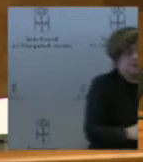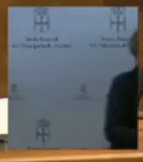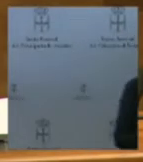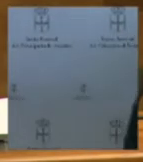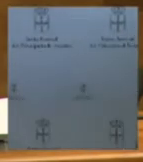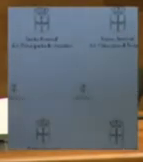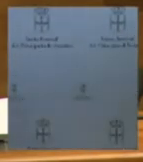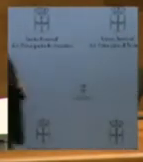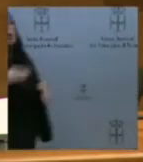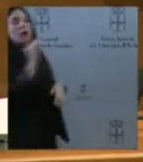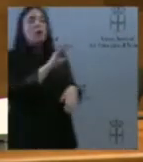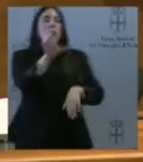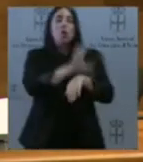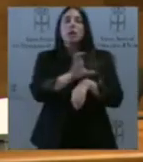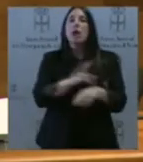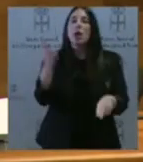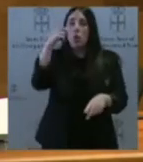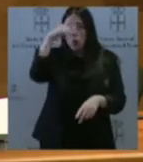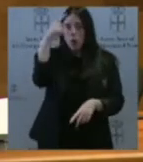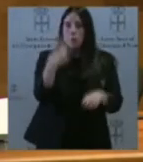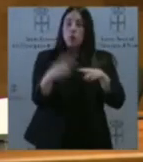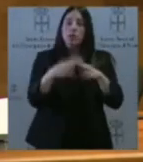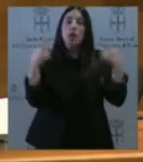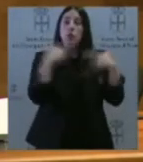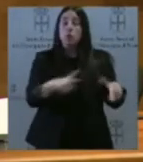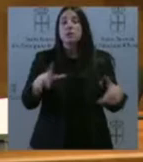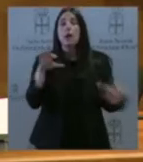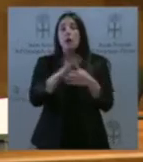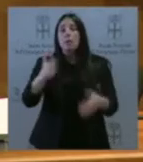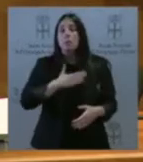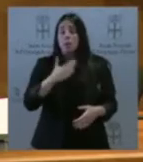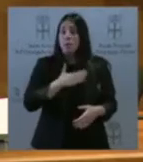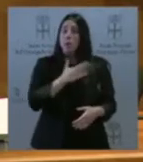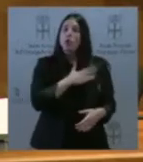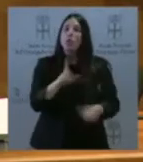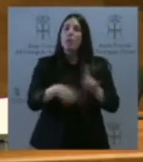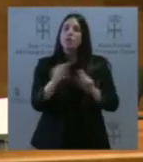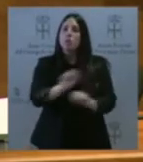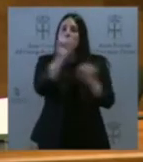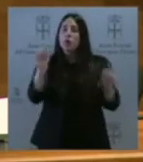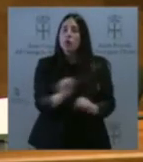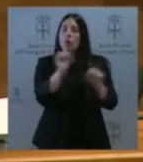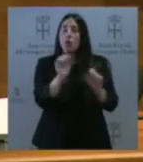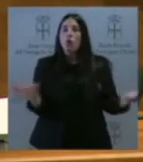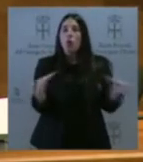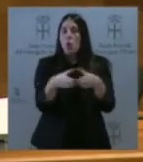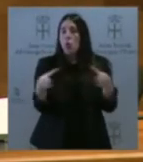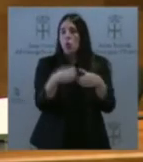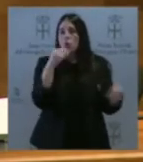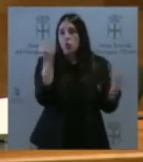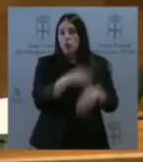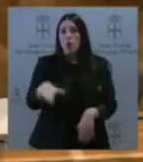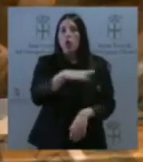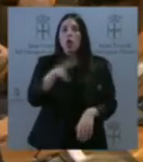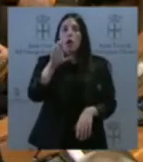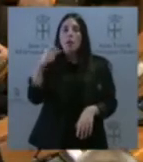sobre política en materia de patrimonio y, más concretamente, sobre protección y defensa del conjunto histórico de La Vega. Para la exposición de la interpelación tiene la palabra el señor Menéndez